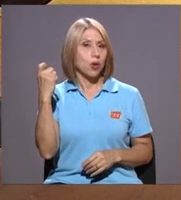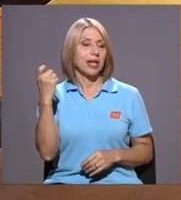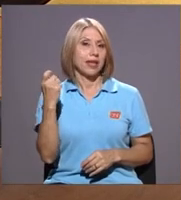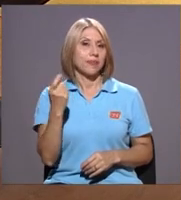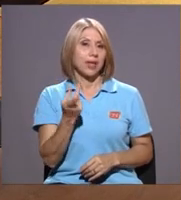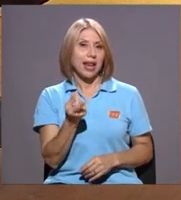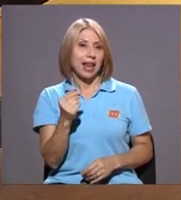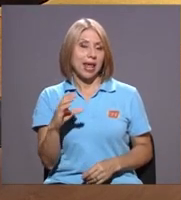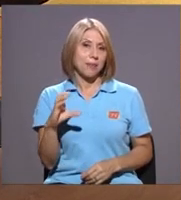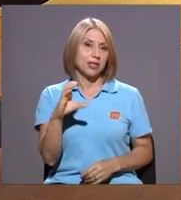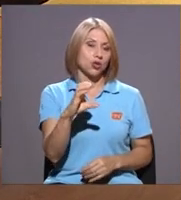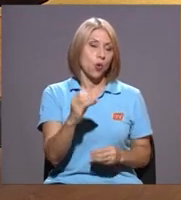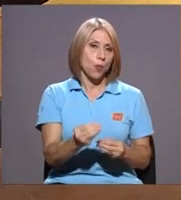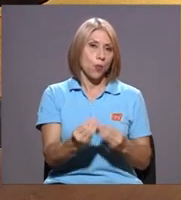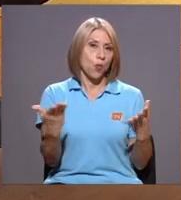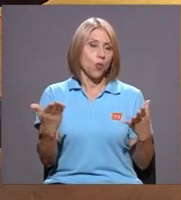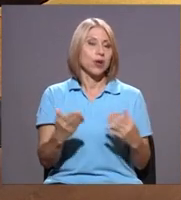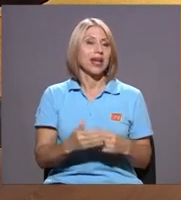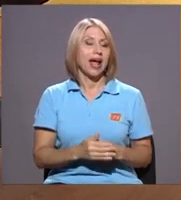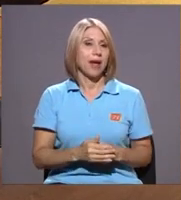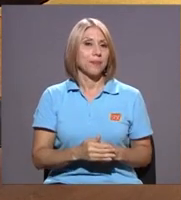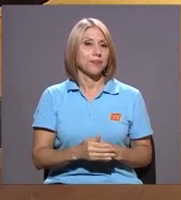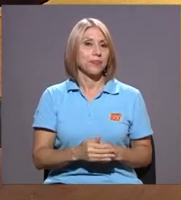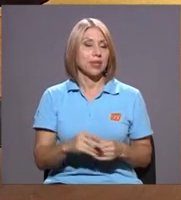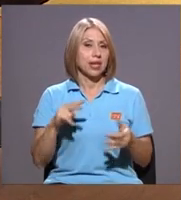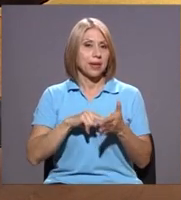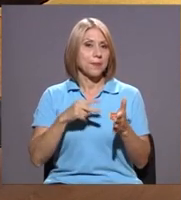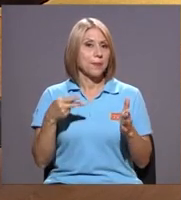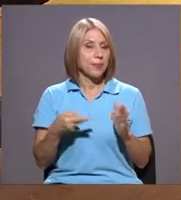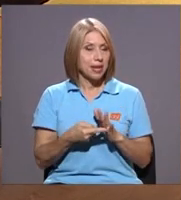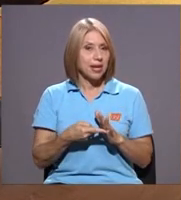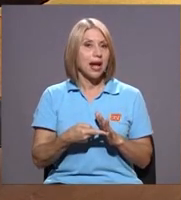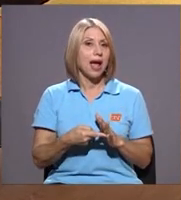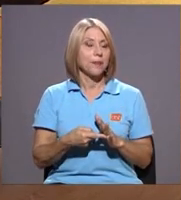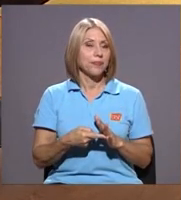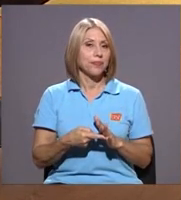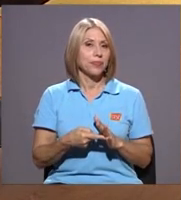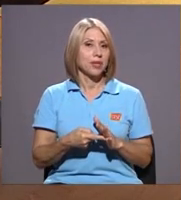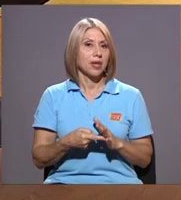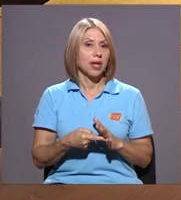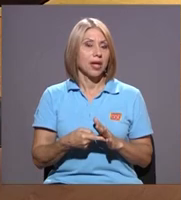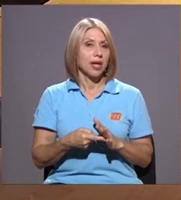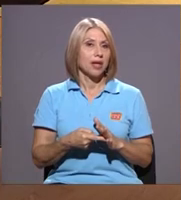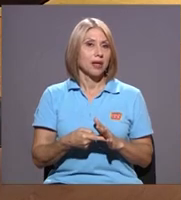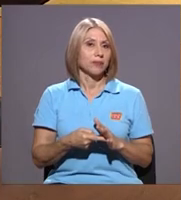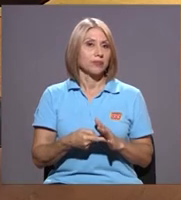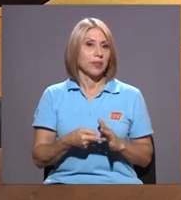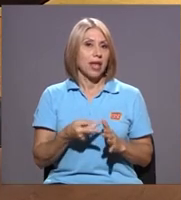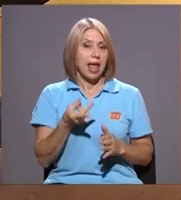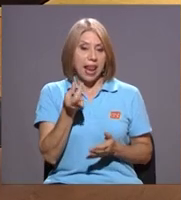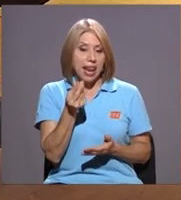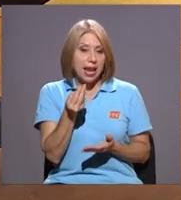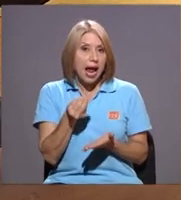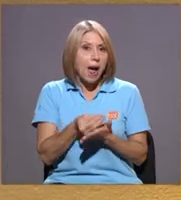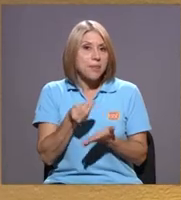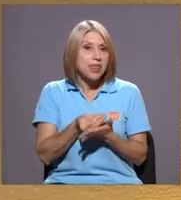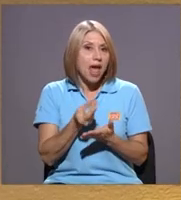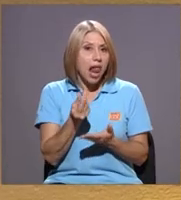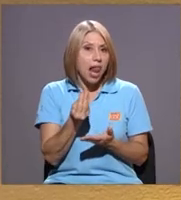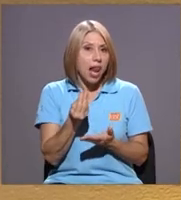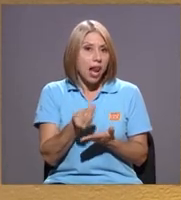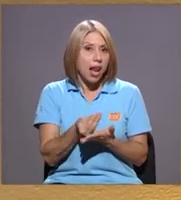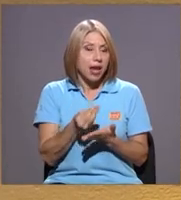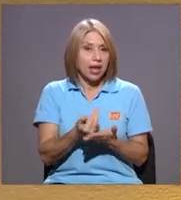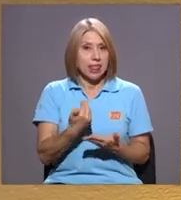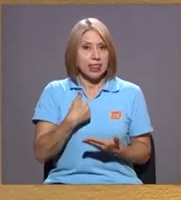inversión pública lo que implica es el capital con que el Estado tanto